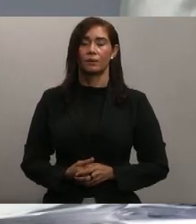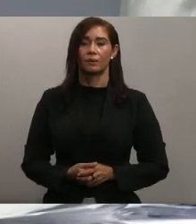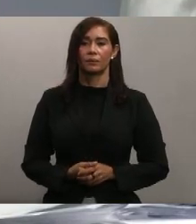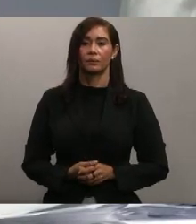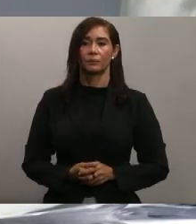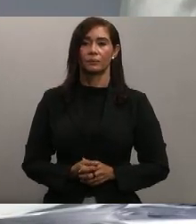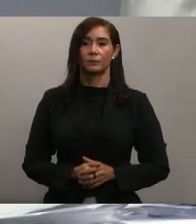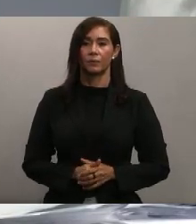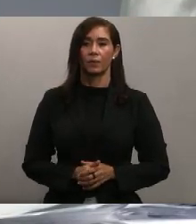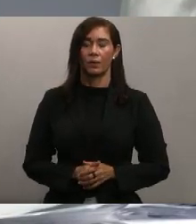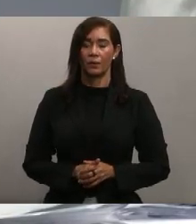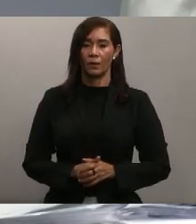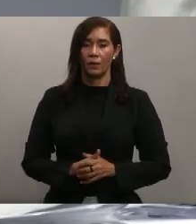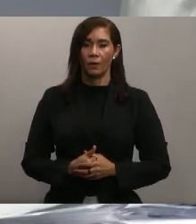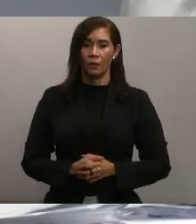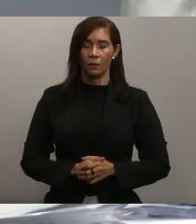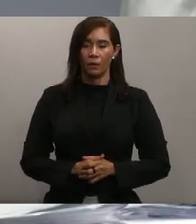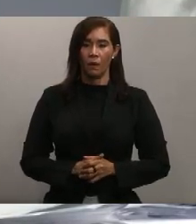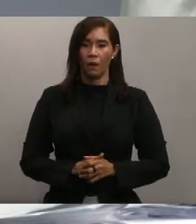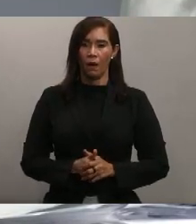Pues bien,